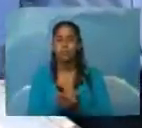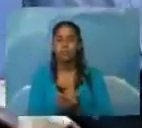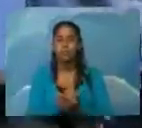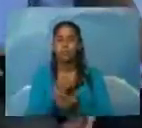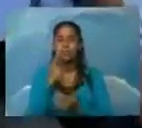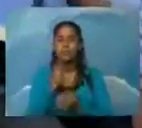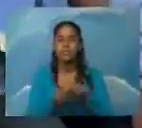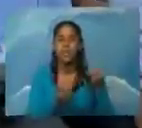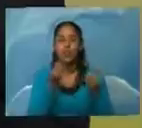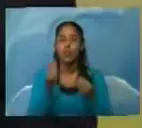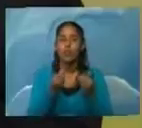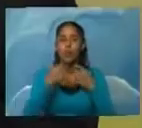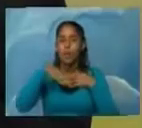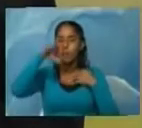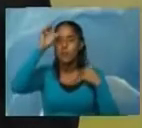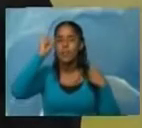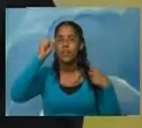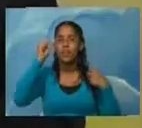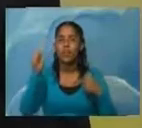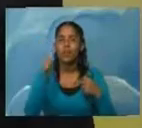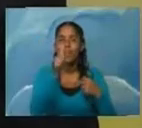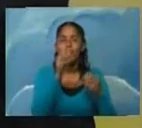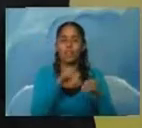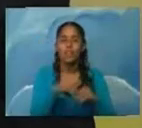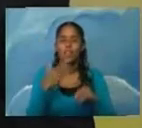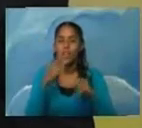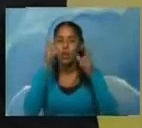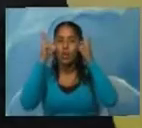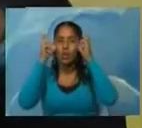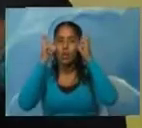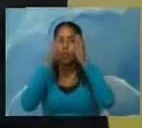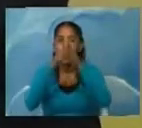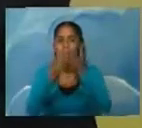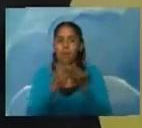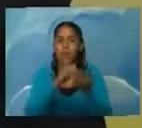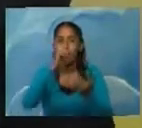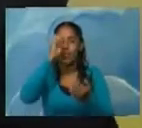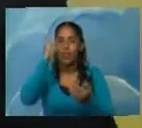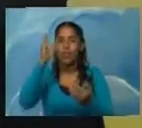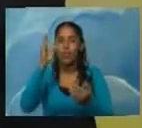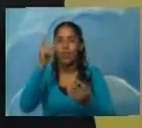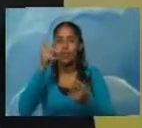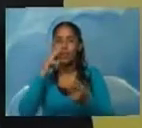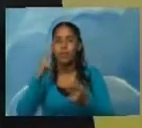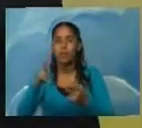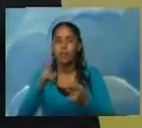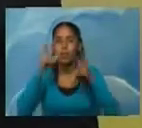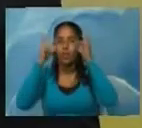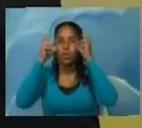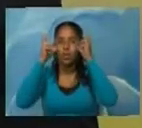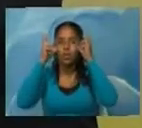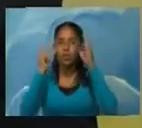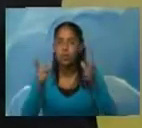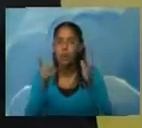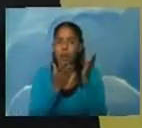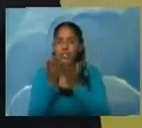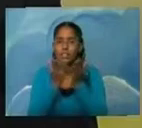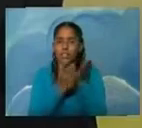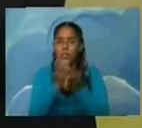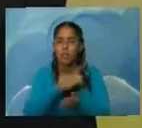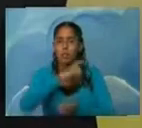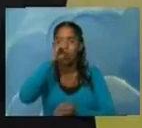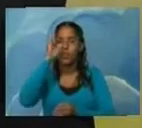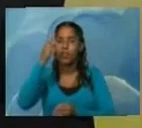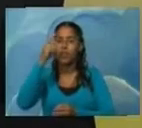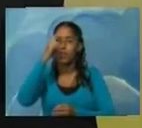Dios. ¿Cómo aprendemos cada vez que oímos la palabra de Dios, que leemos, que oímos a este siervo de Dios, a mi padre? Que Dios lo bendiga y